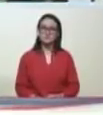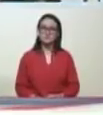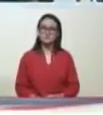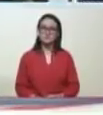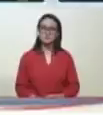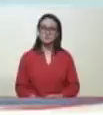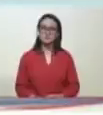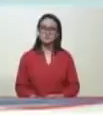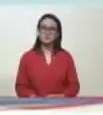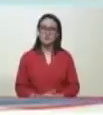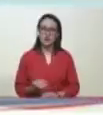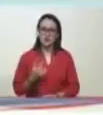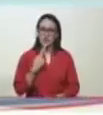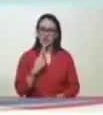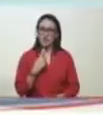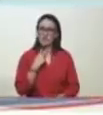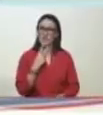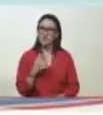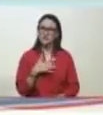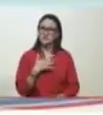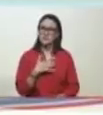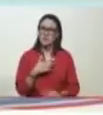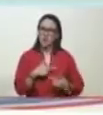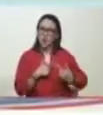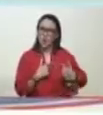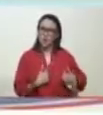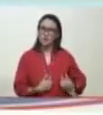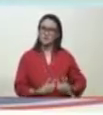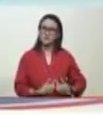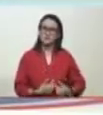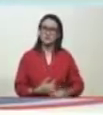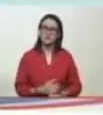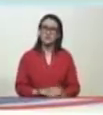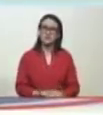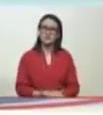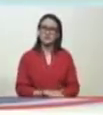Y lo digo en la voz del sentimiento del corazón.